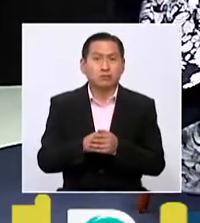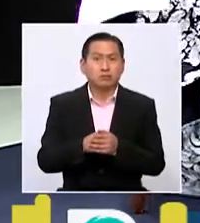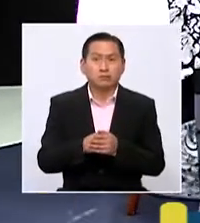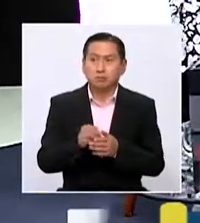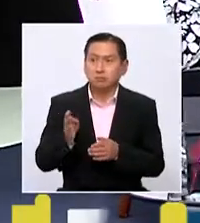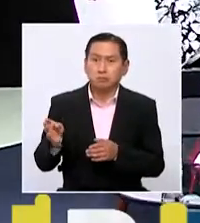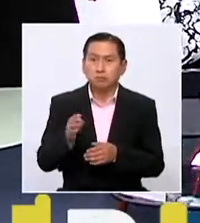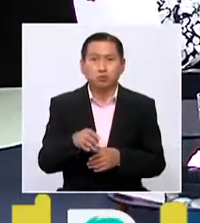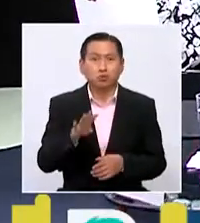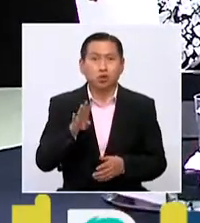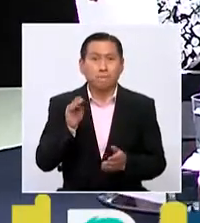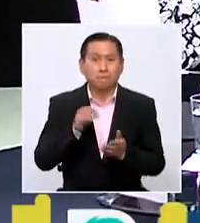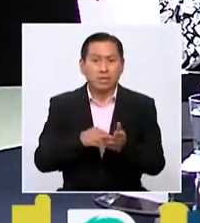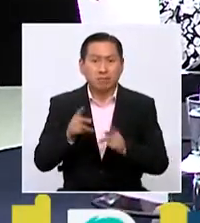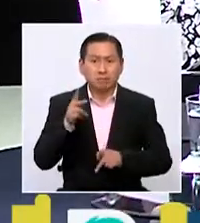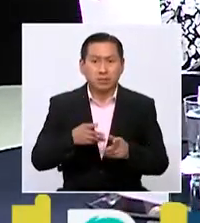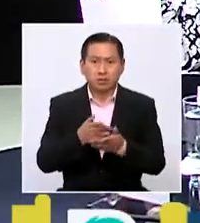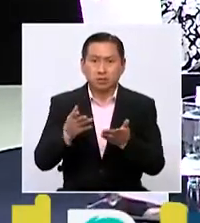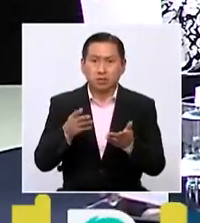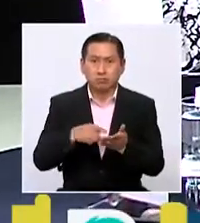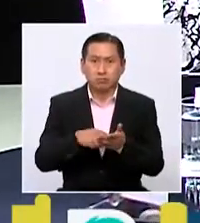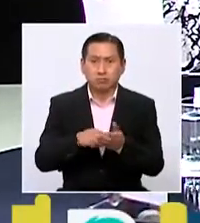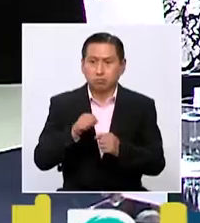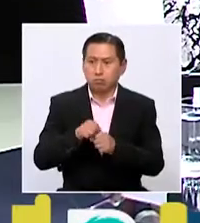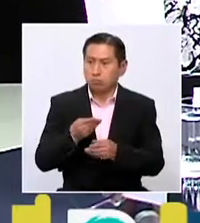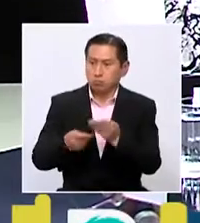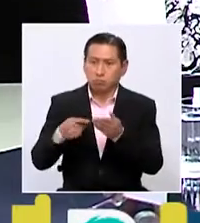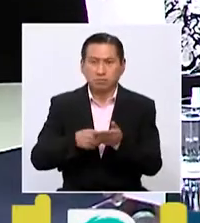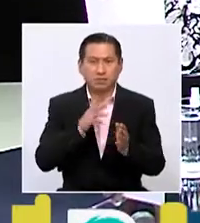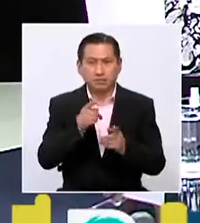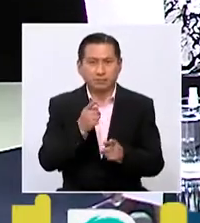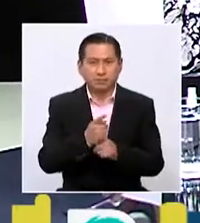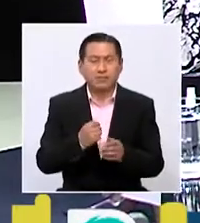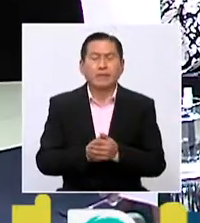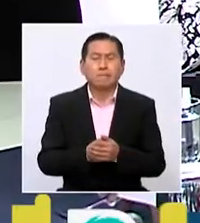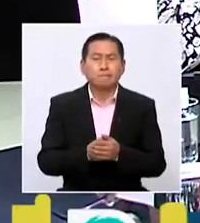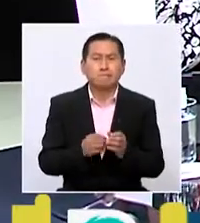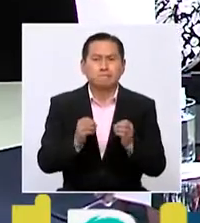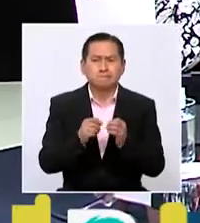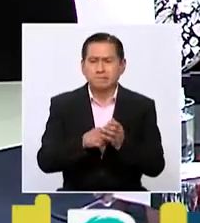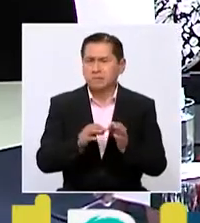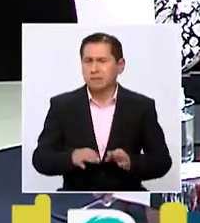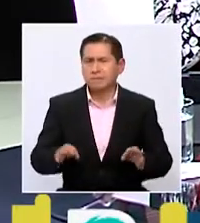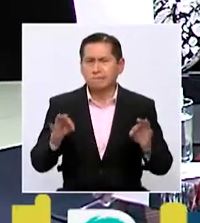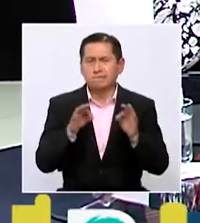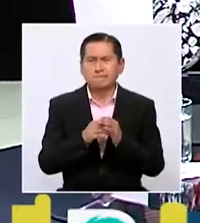unas 4.000 personas, generando lo que tú acabas de decir. Pero el valor mayor